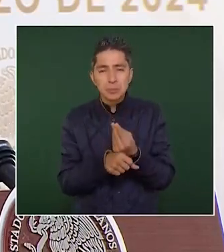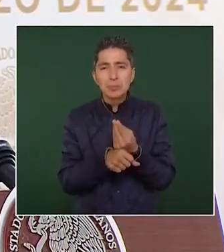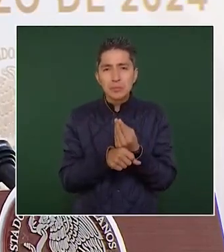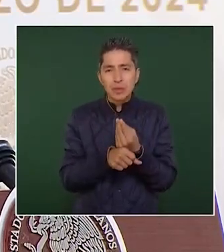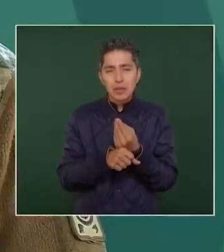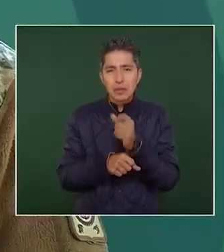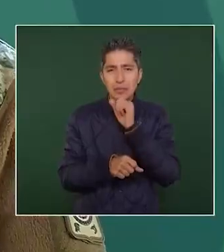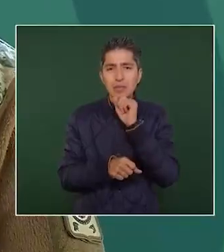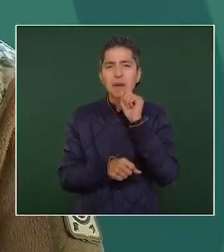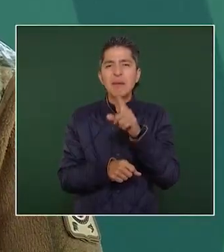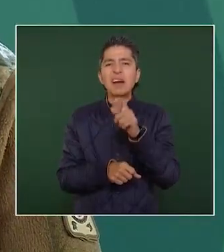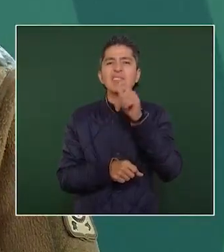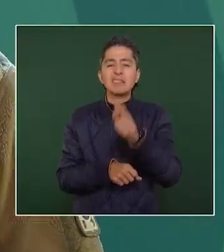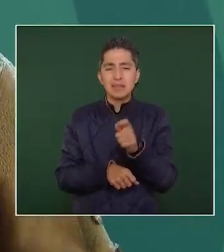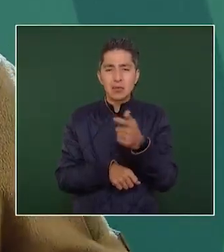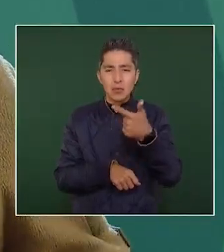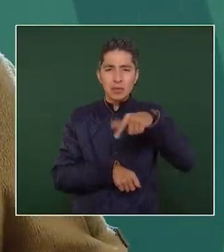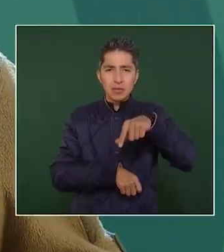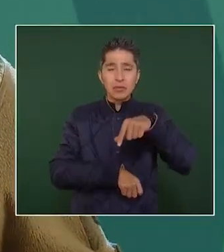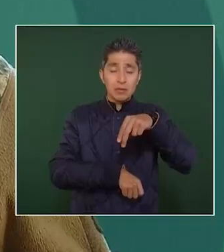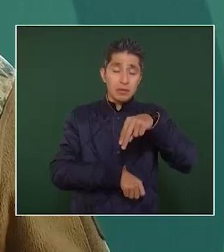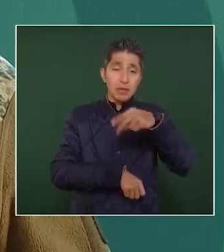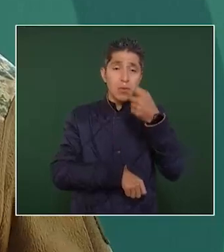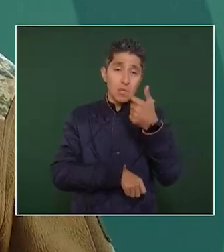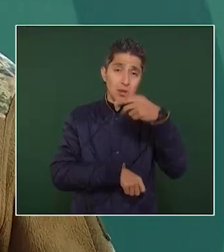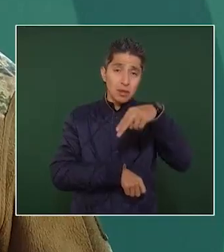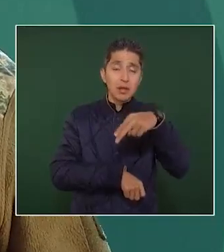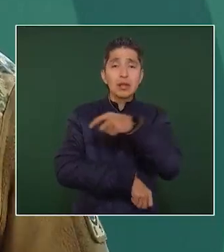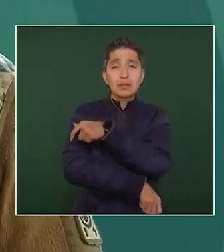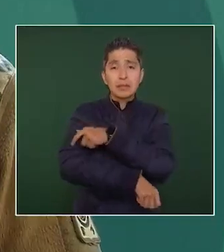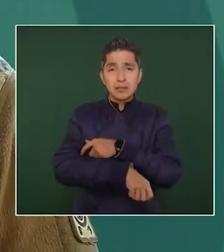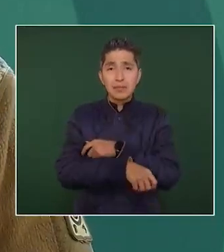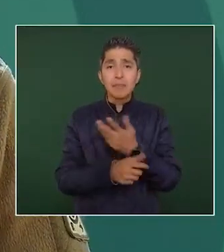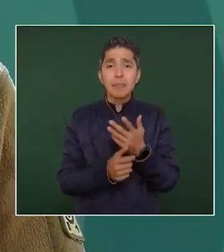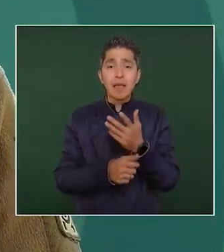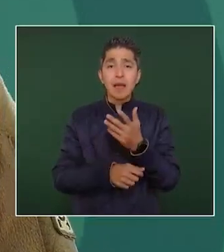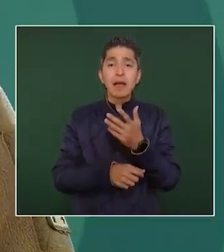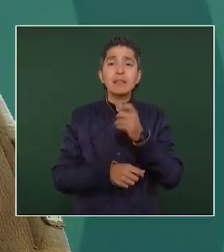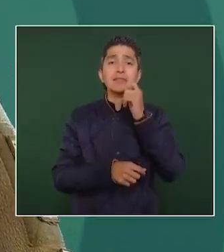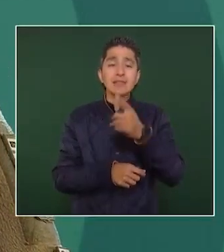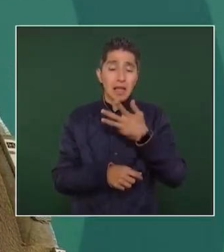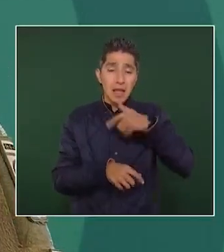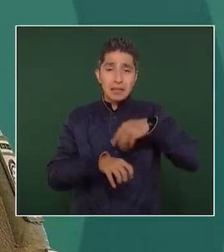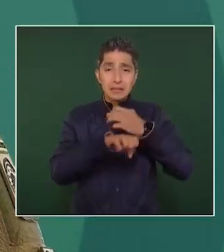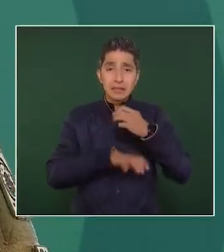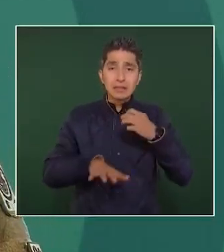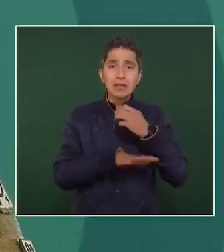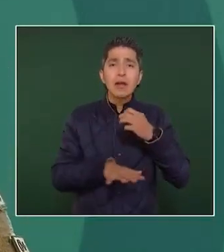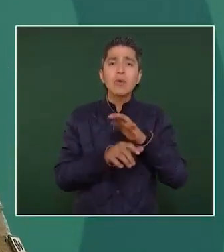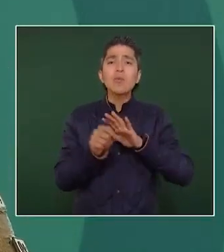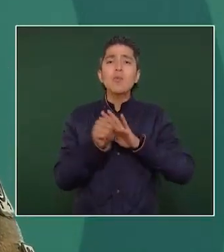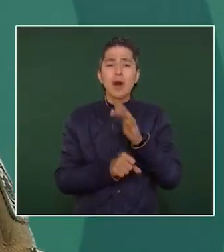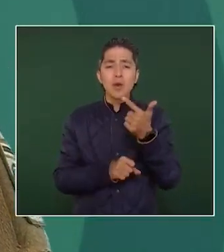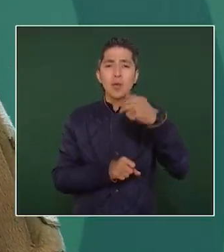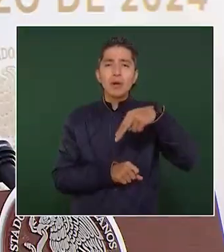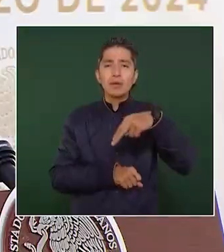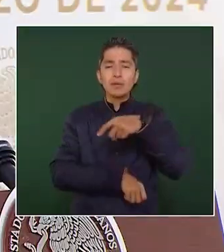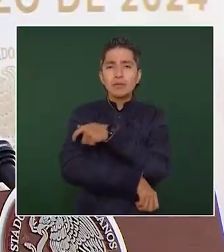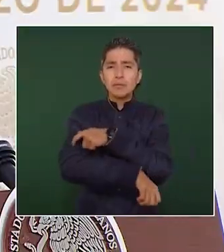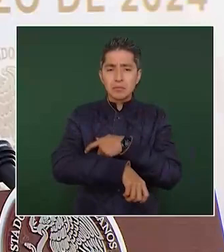efectivos de la Guardia Nacional. Las compañías que se encuentran aquí en el Estado, las compañías de Guardia